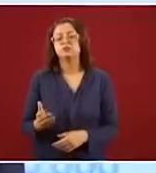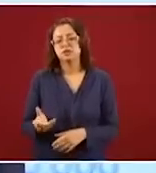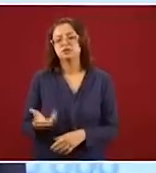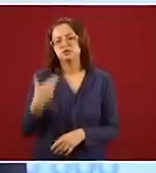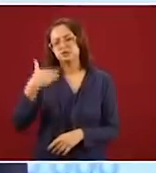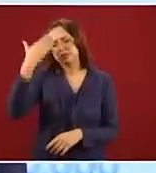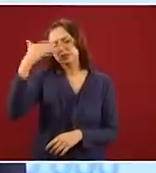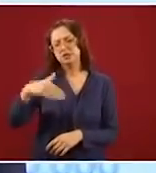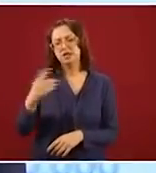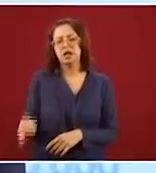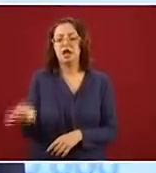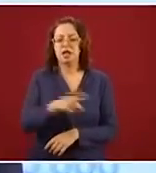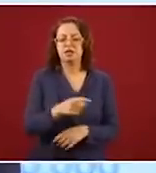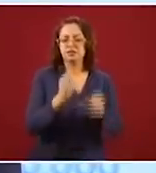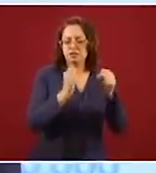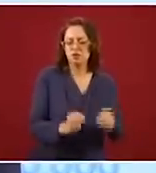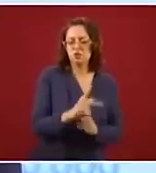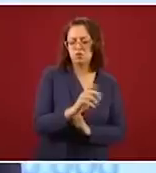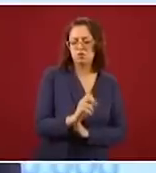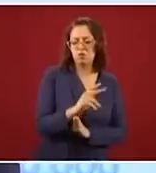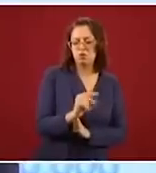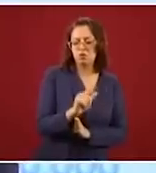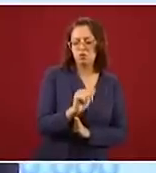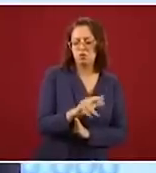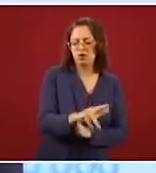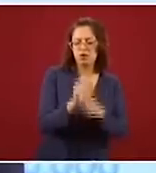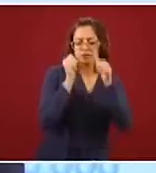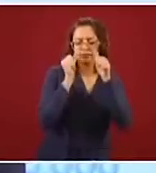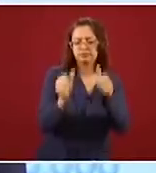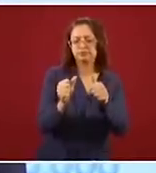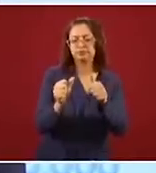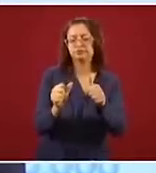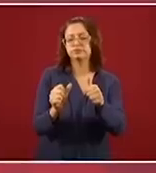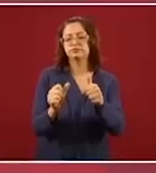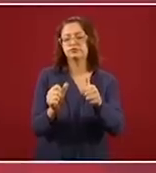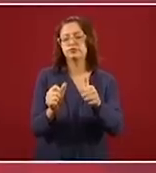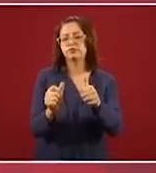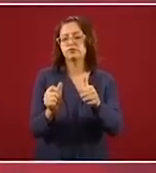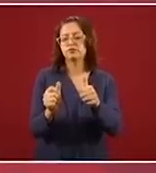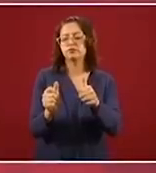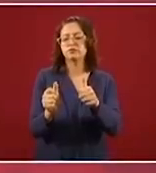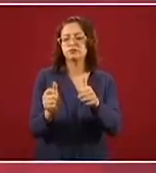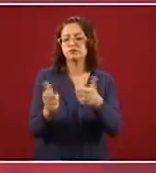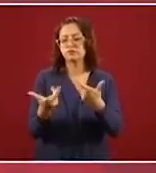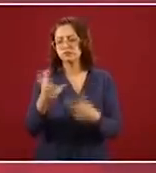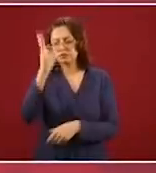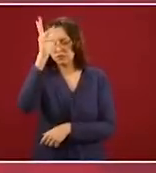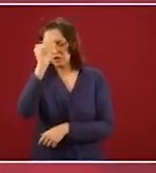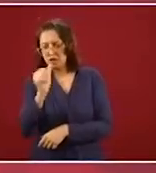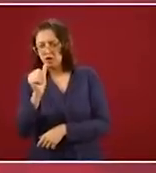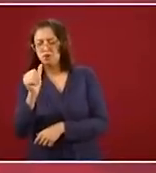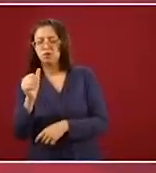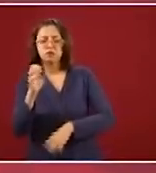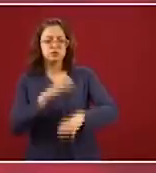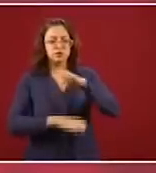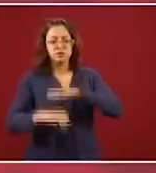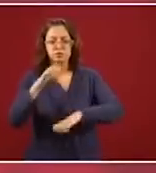lo atendía el Seguro Popular a través de convenios con